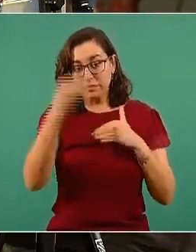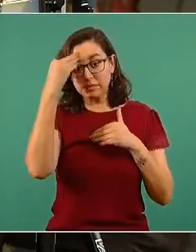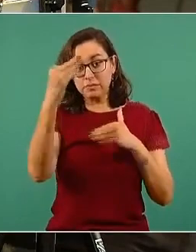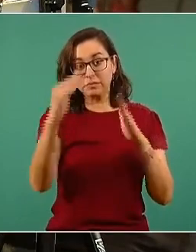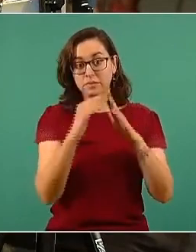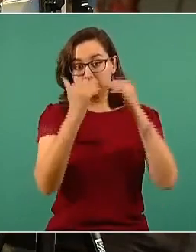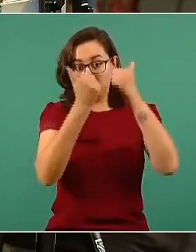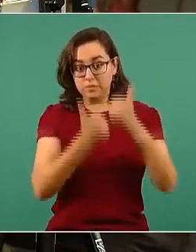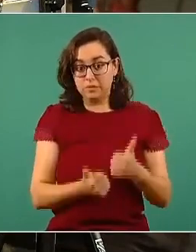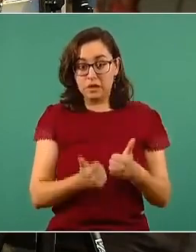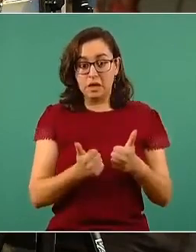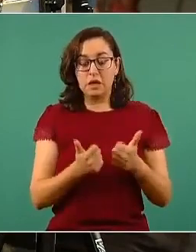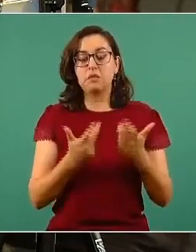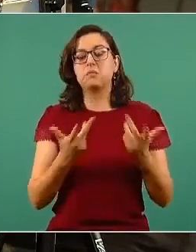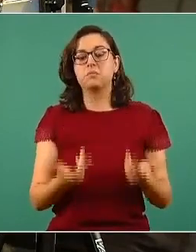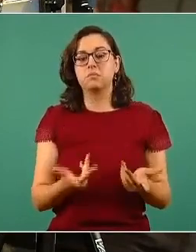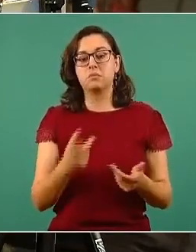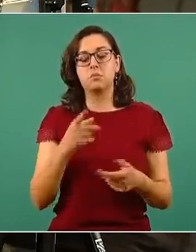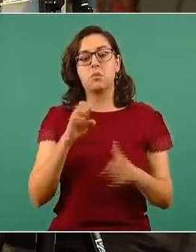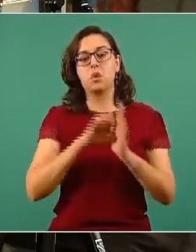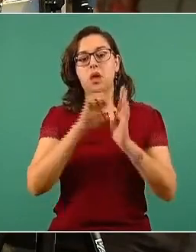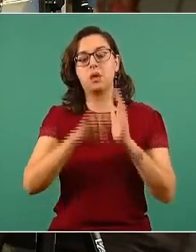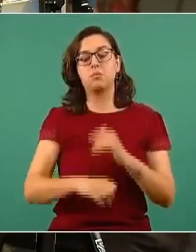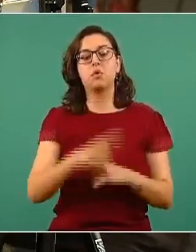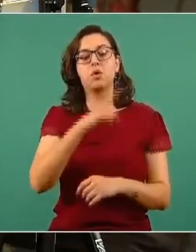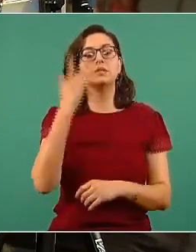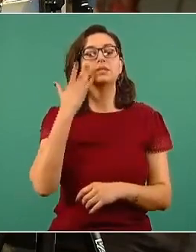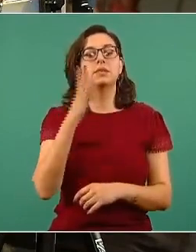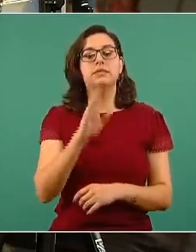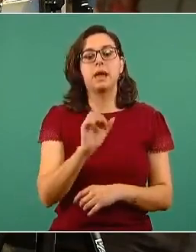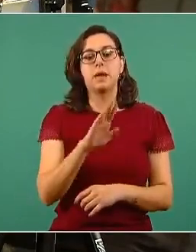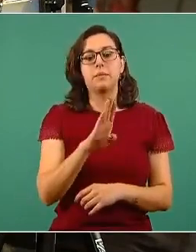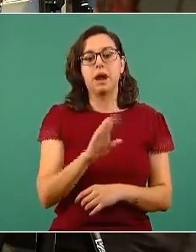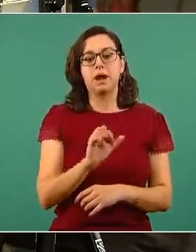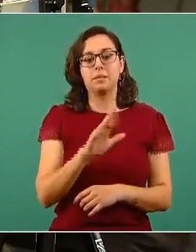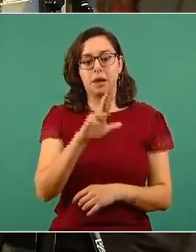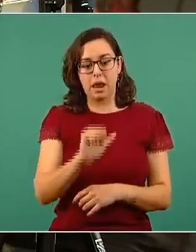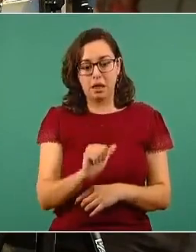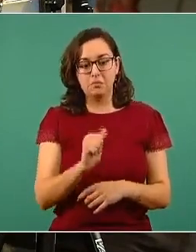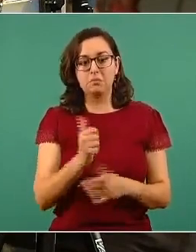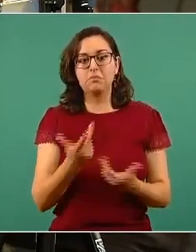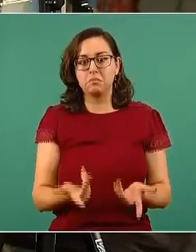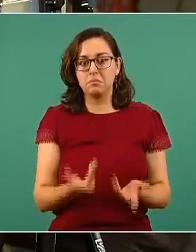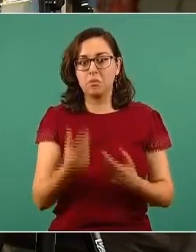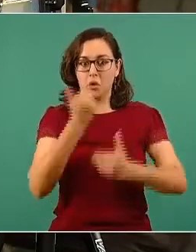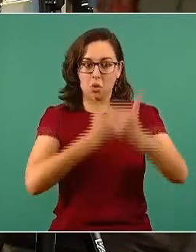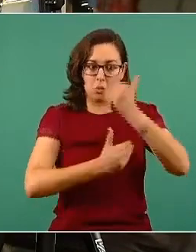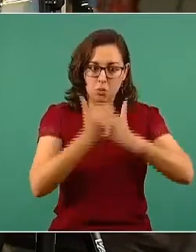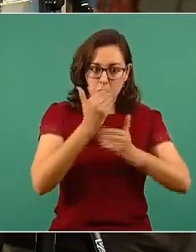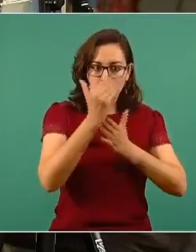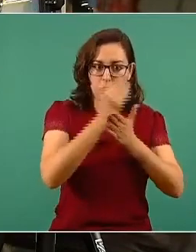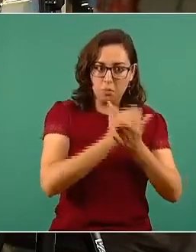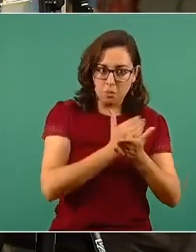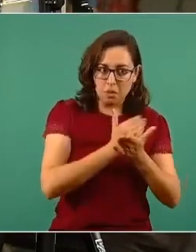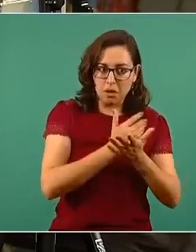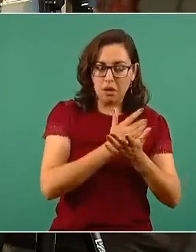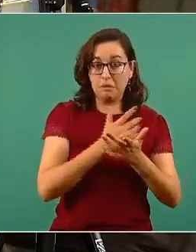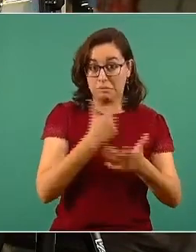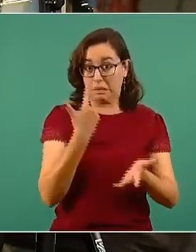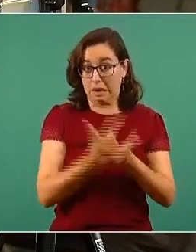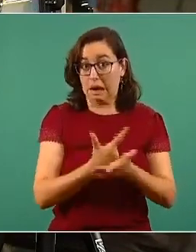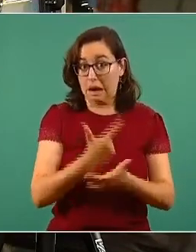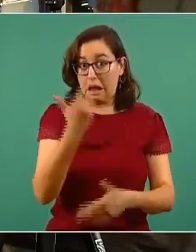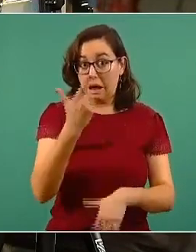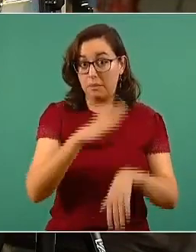y prácticamente en Santa Bárbara, por ejemplo, y cómo se redujo y se puso en riesgo. Aquí estarían pensando hacer